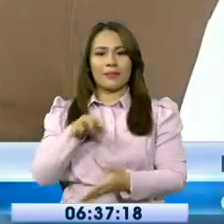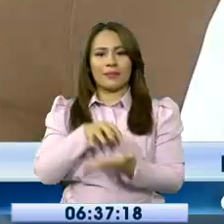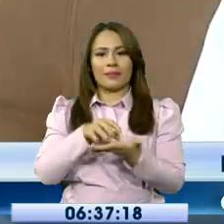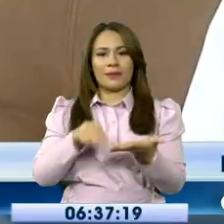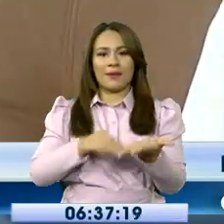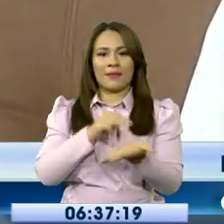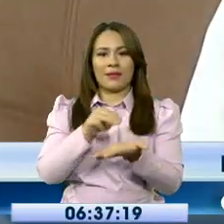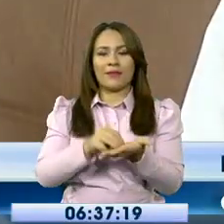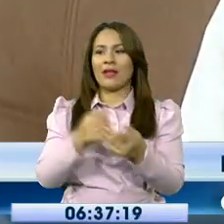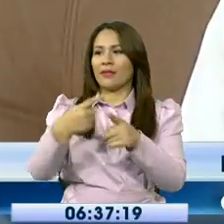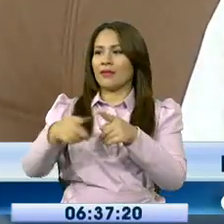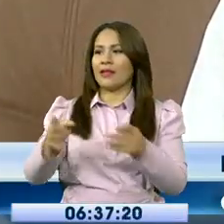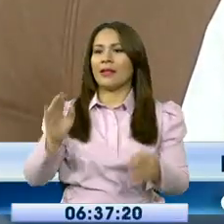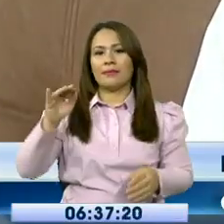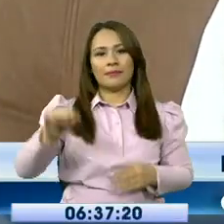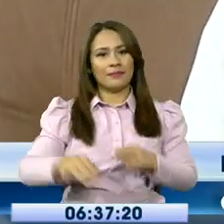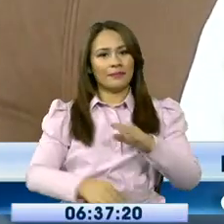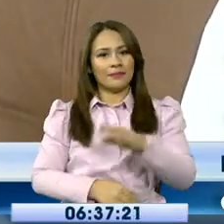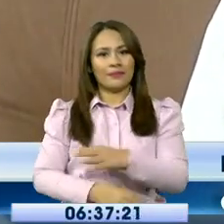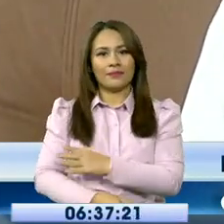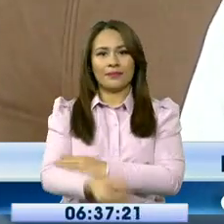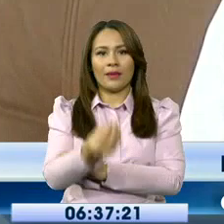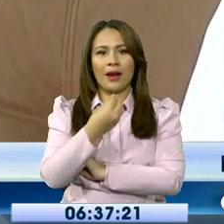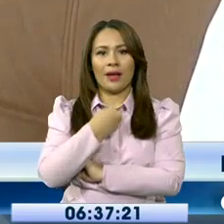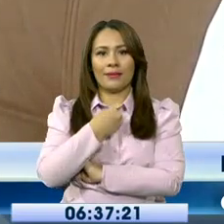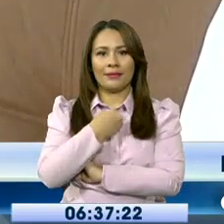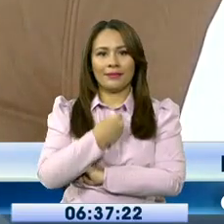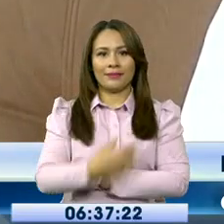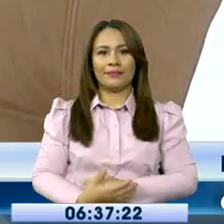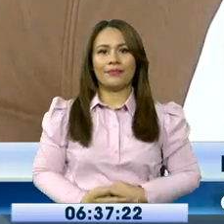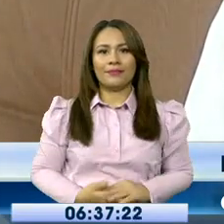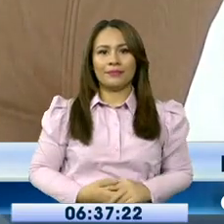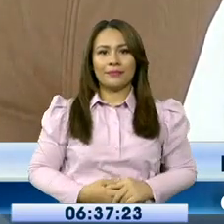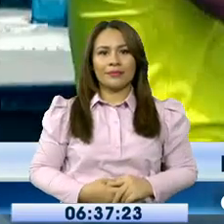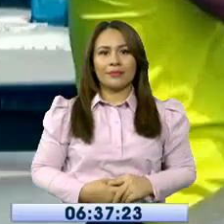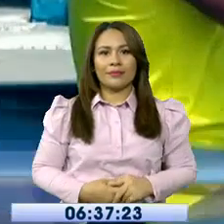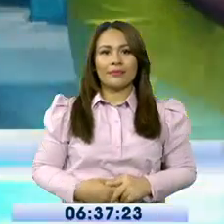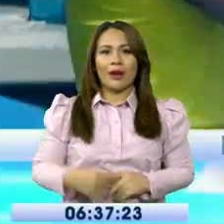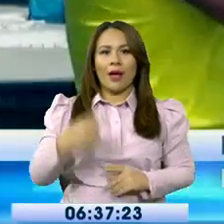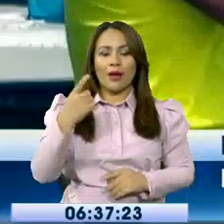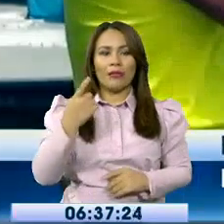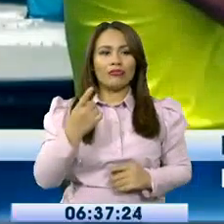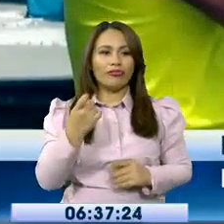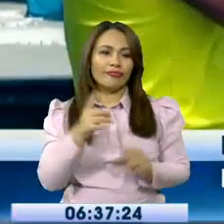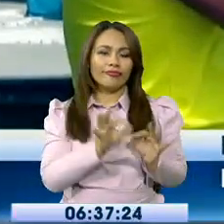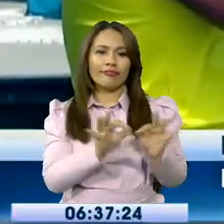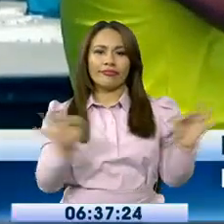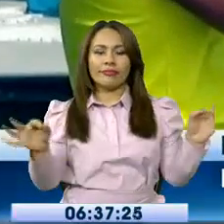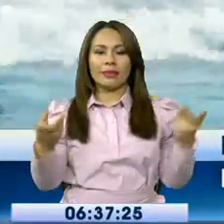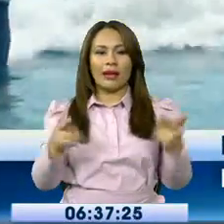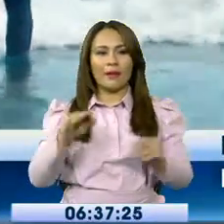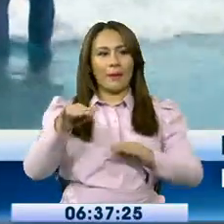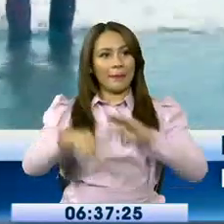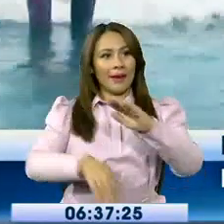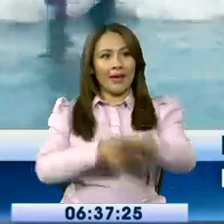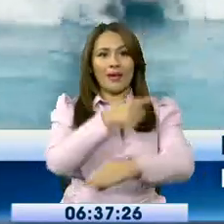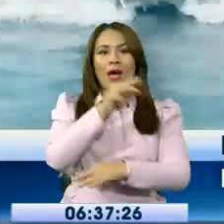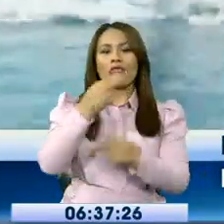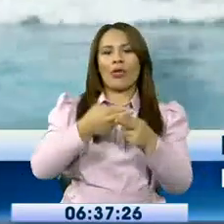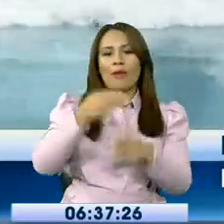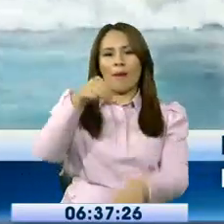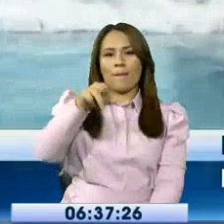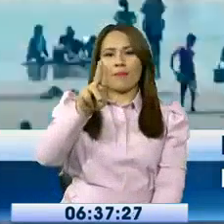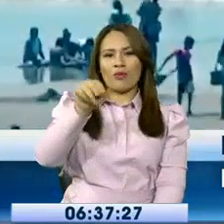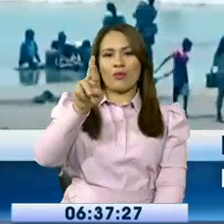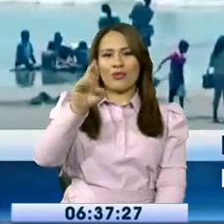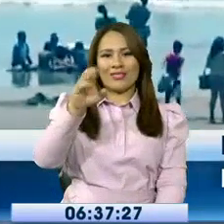con 4 vehículos, 2 motos acuáticas, 4 cuadrones y 11 lanchas. En la playa del Murciélago también está listo el contingente de salvavidas que